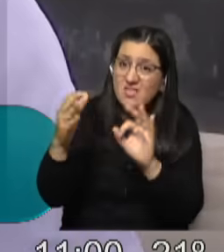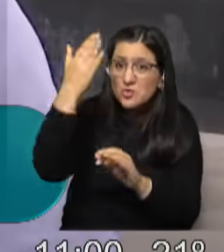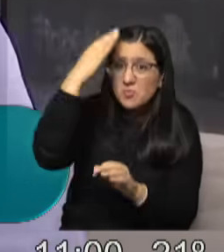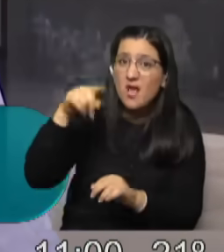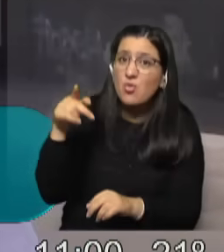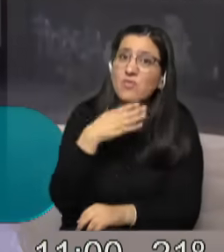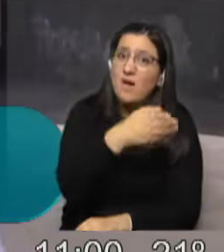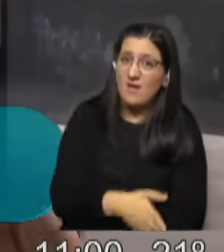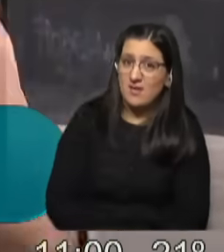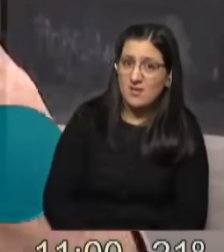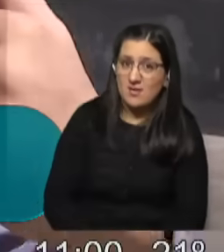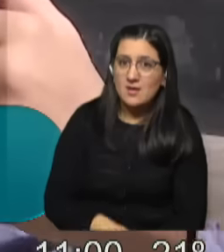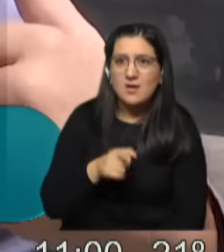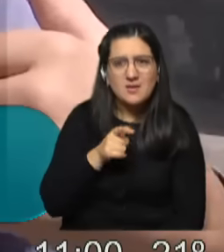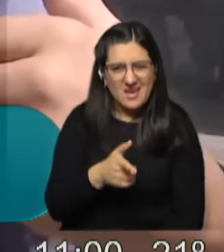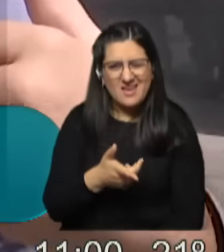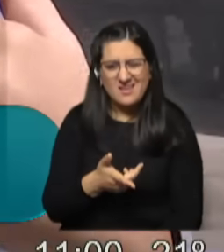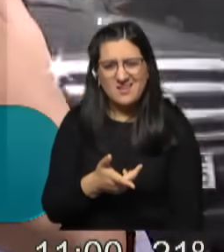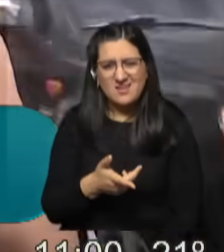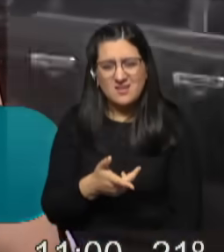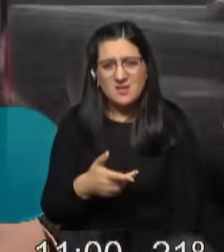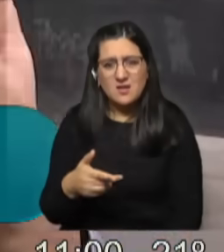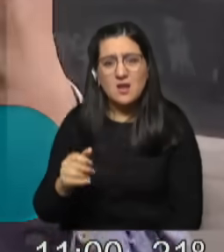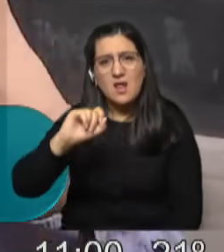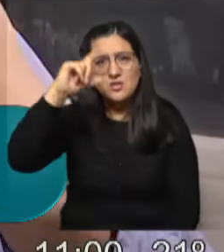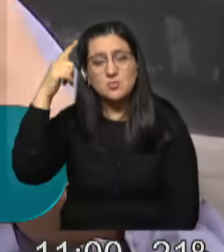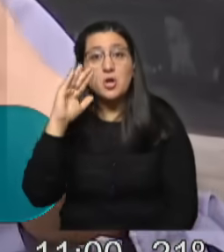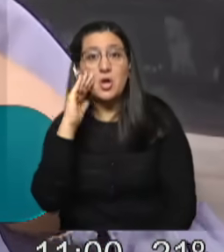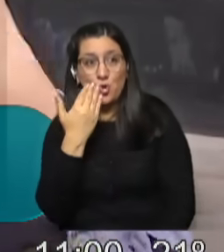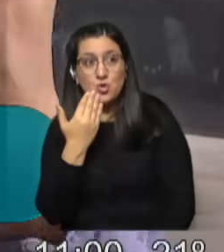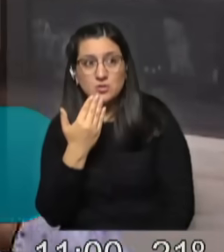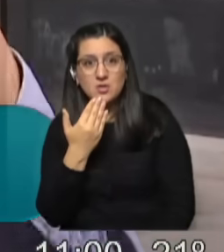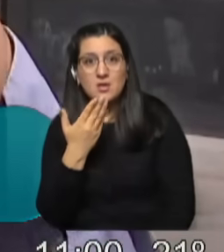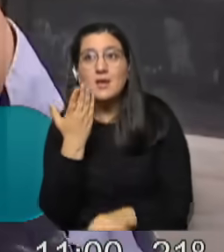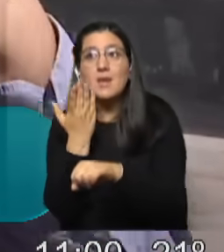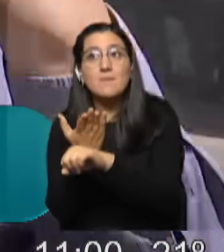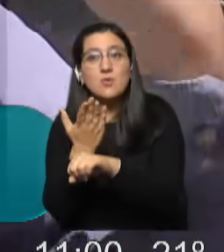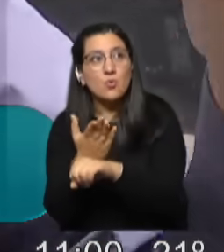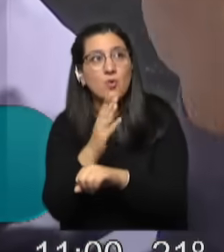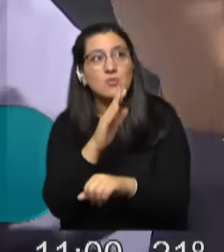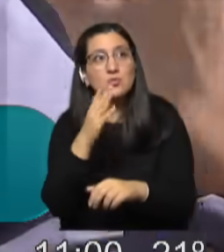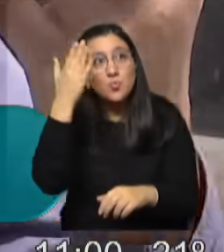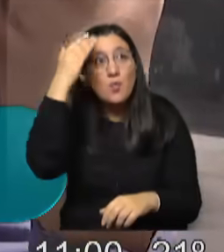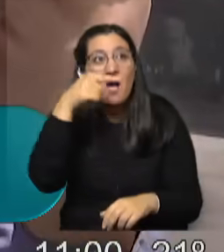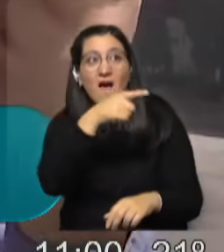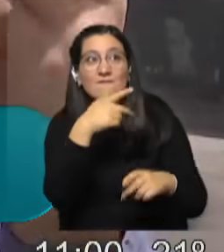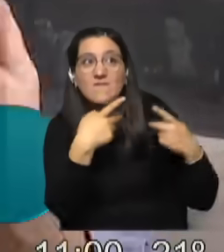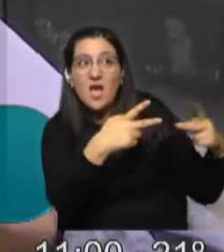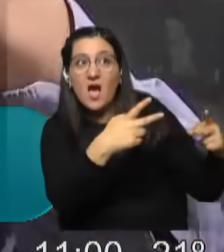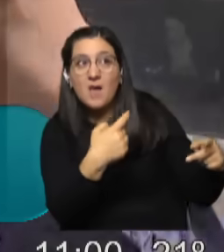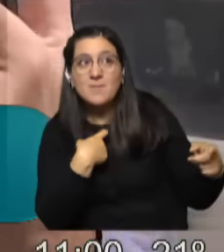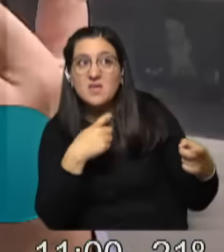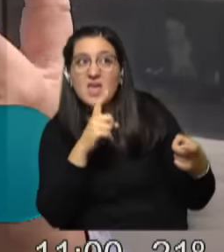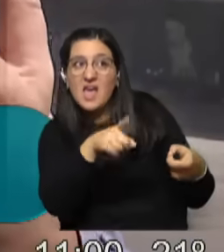a dónde viajaba. Y ahí la calle Pou reconoce que le pide, que cuando se entera que va a viajar Lorena Ponce de